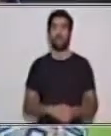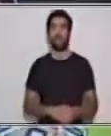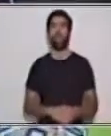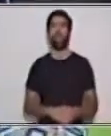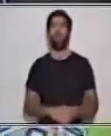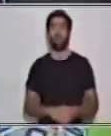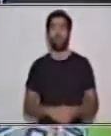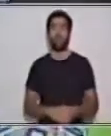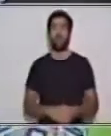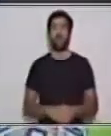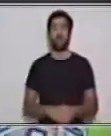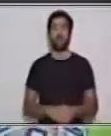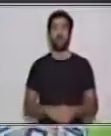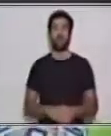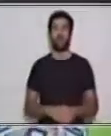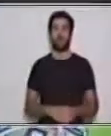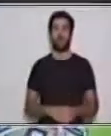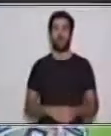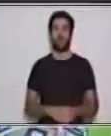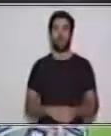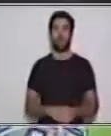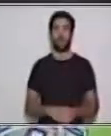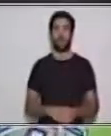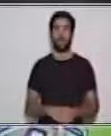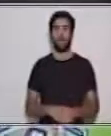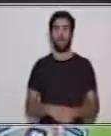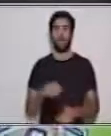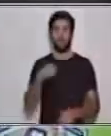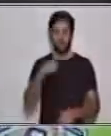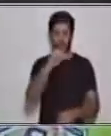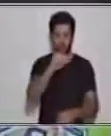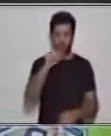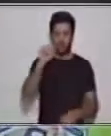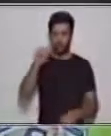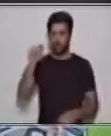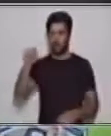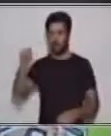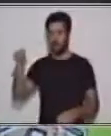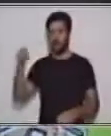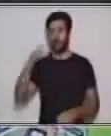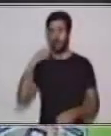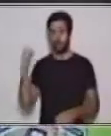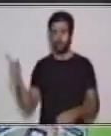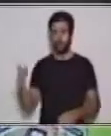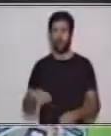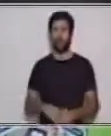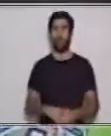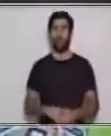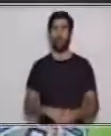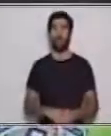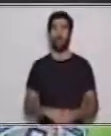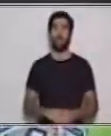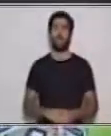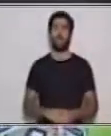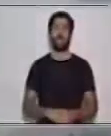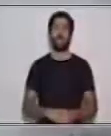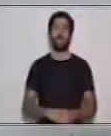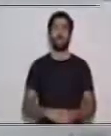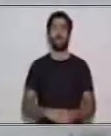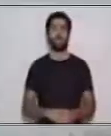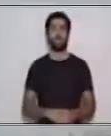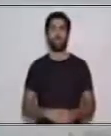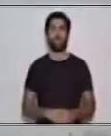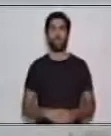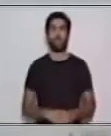El número de hermanos. Y entonces voy a colocar acá unas marcas